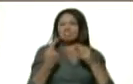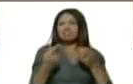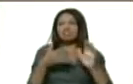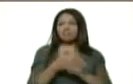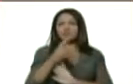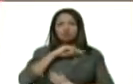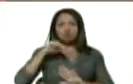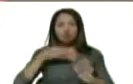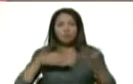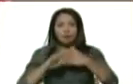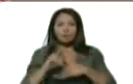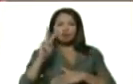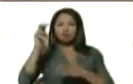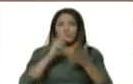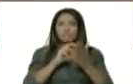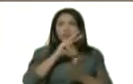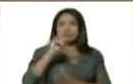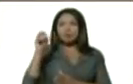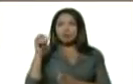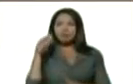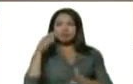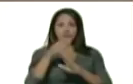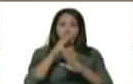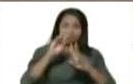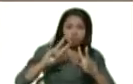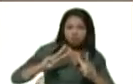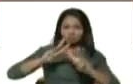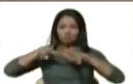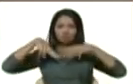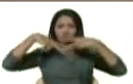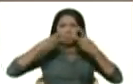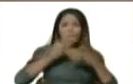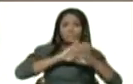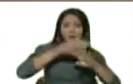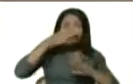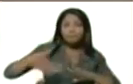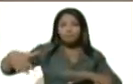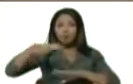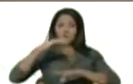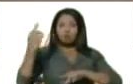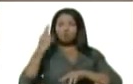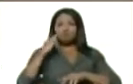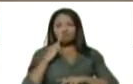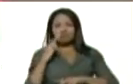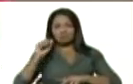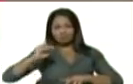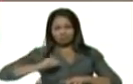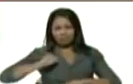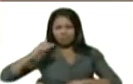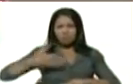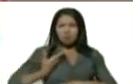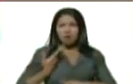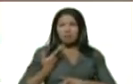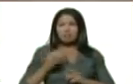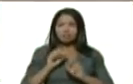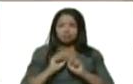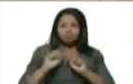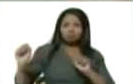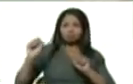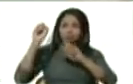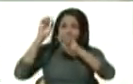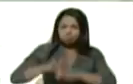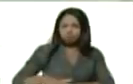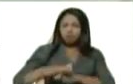Nosotros vamos en el 2020 por la revancha, porque este pueblo bolivariano se va a sacar la espina de la